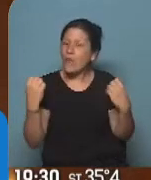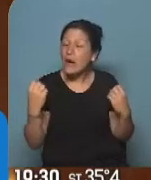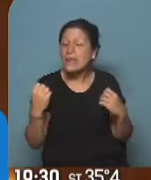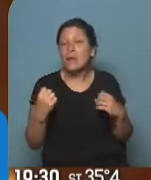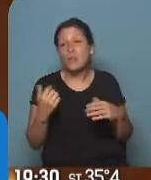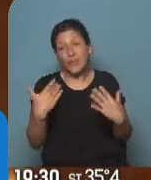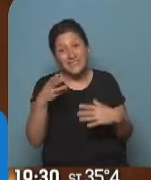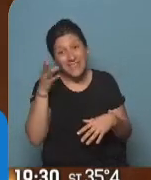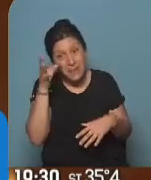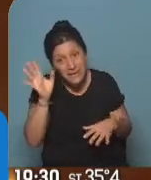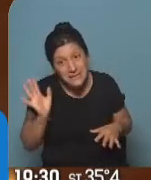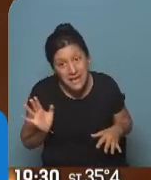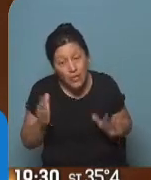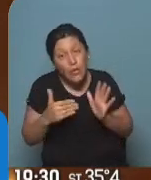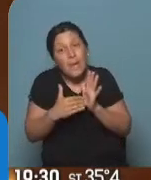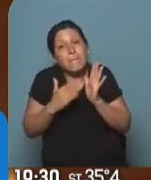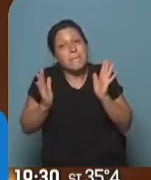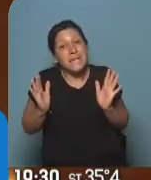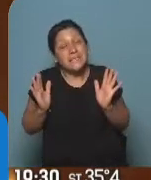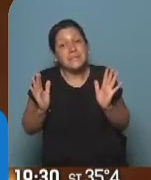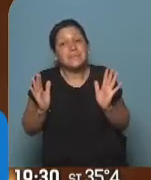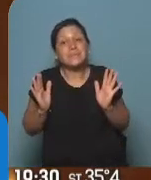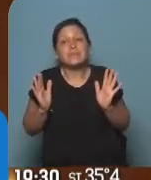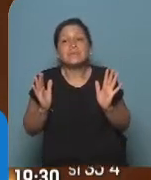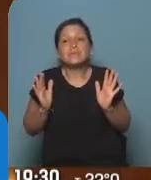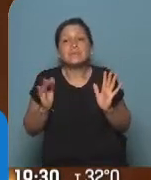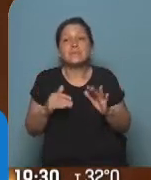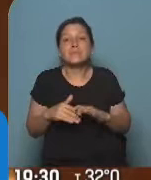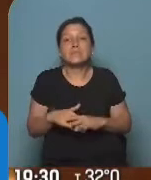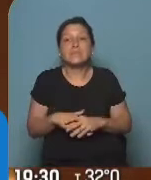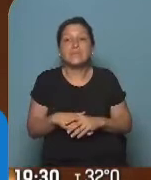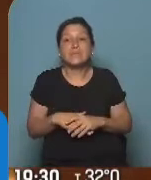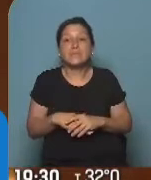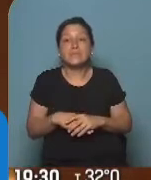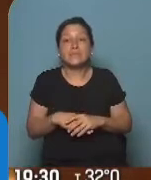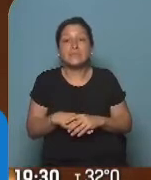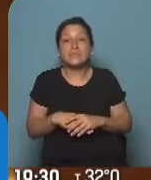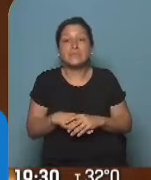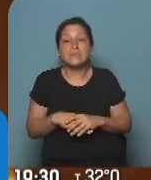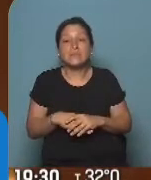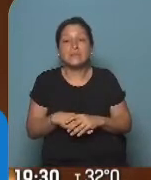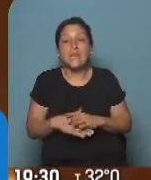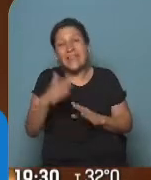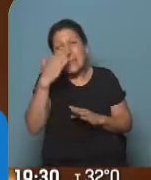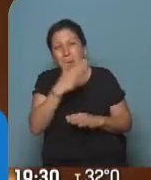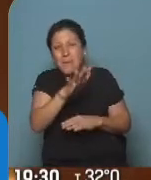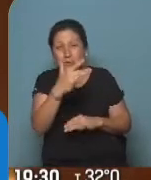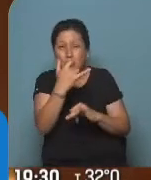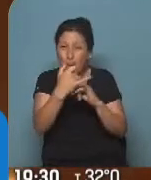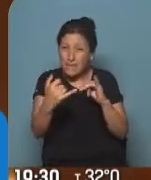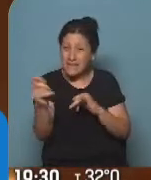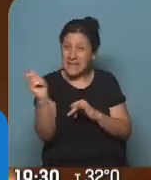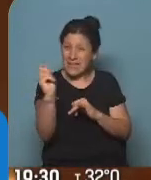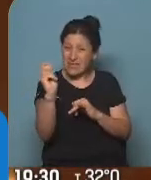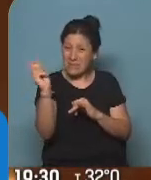a decir de algunos. Y en el comunicado de seguimiento de la base monetaria de mitad de mes había anunciado un sobrecumplimiento